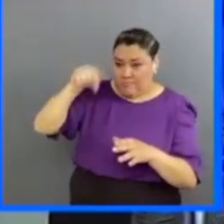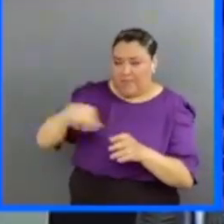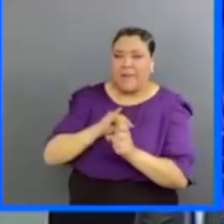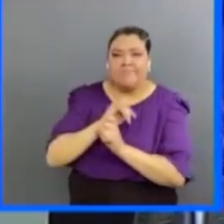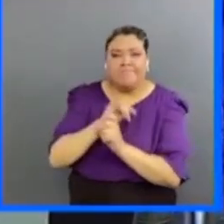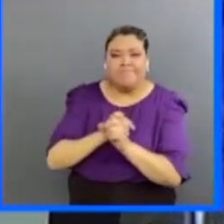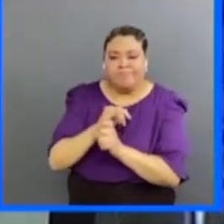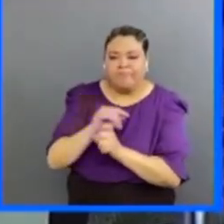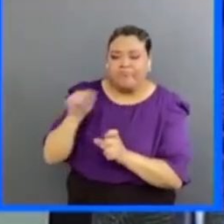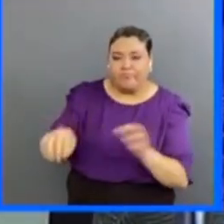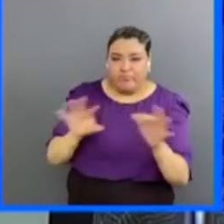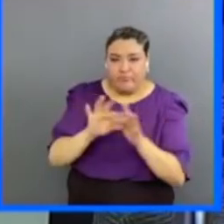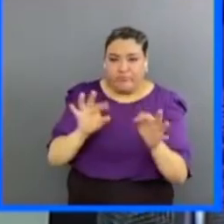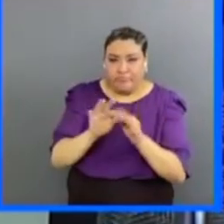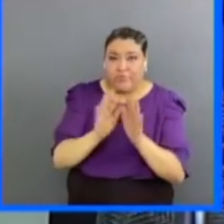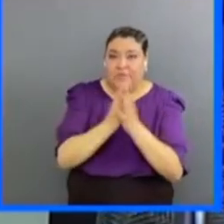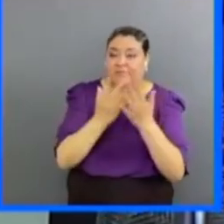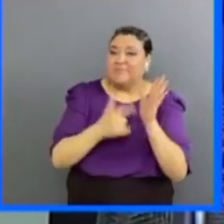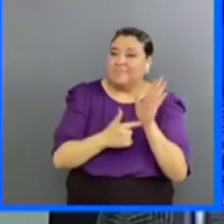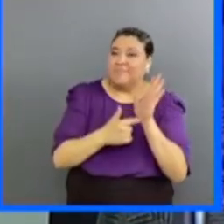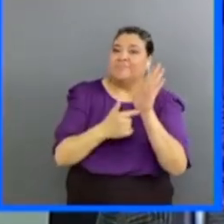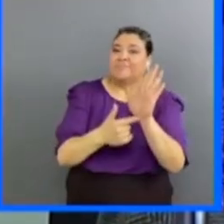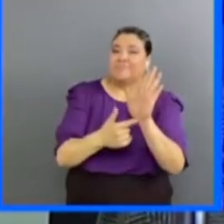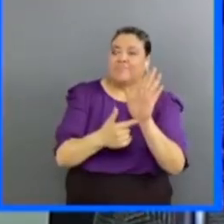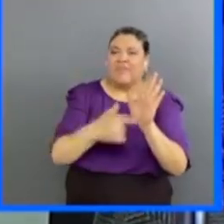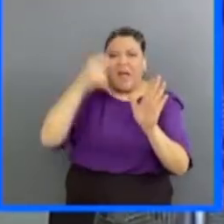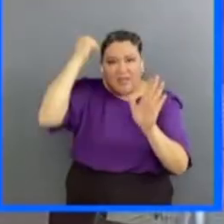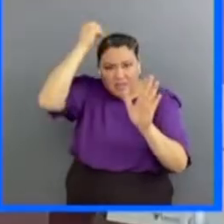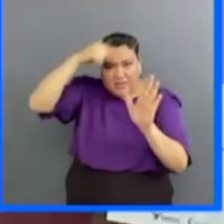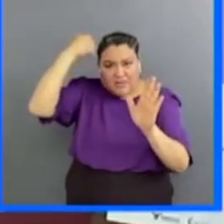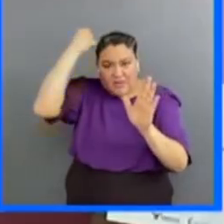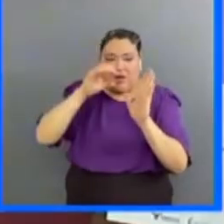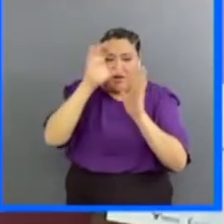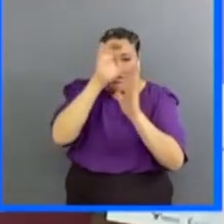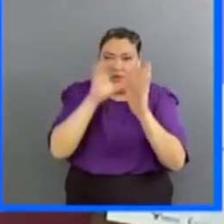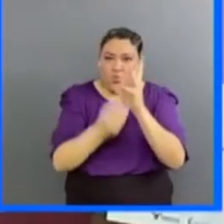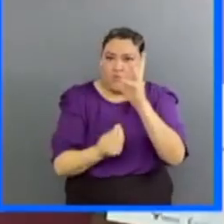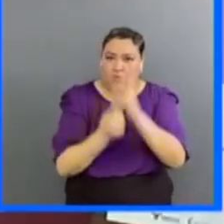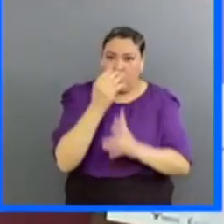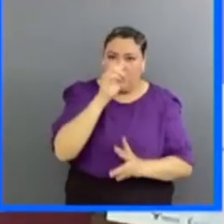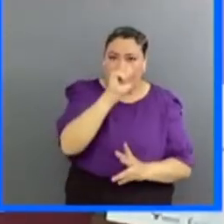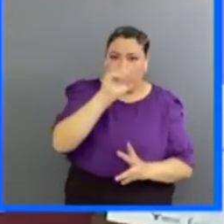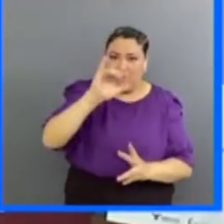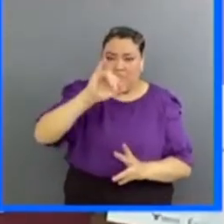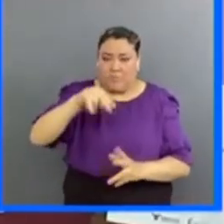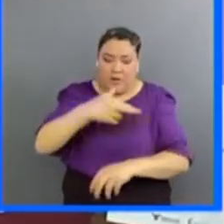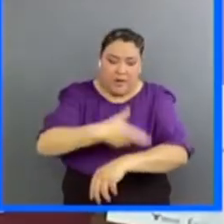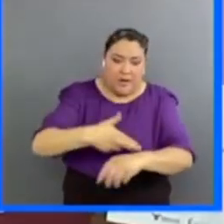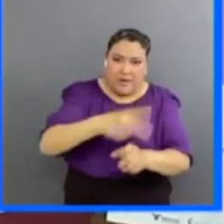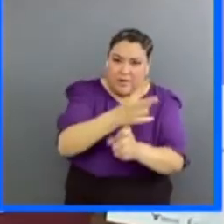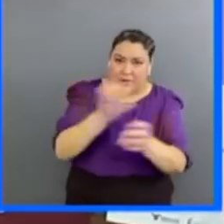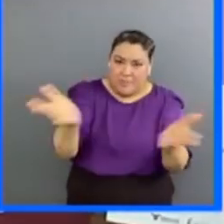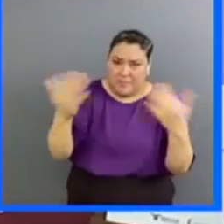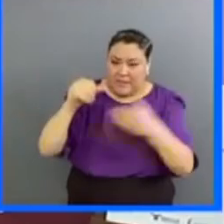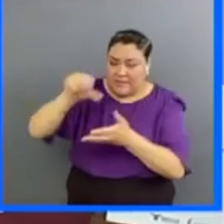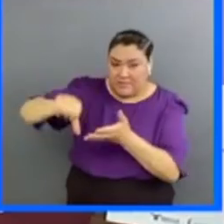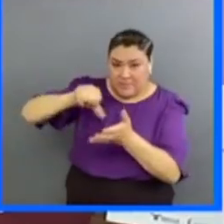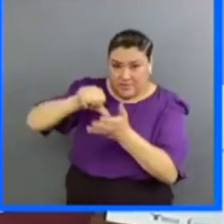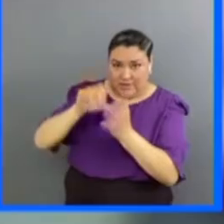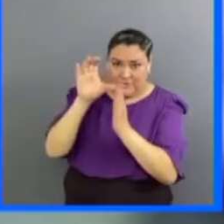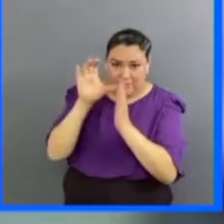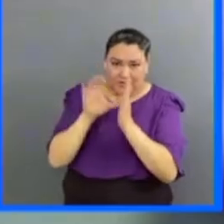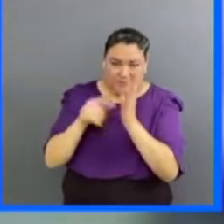la presentación del libro La Doctrina Constitucional de la Suprema Corte, organizada por el Centro de Estudios Constitucionales de la